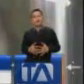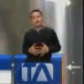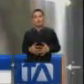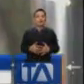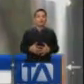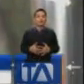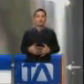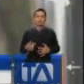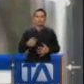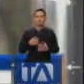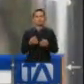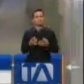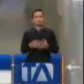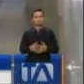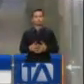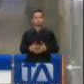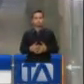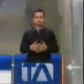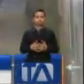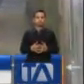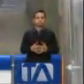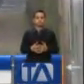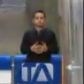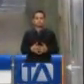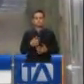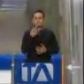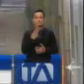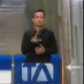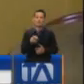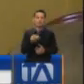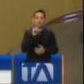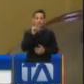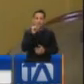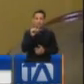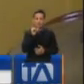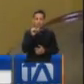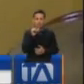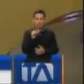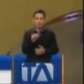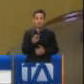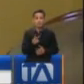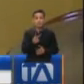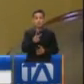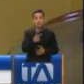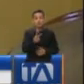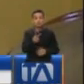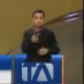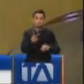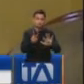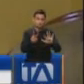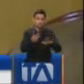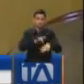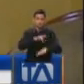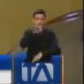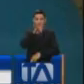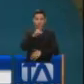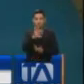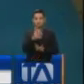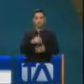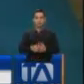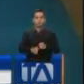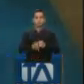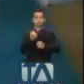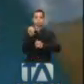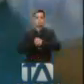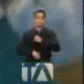yo estaba ya con dolores de parto, entonces me decían que no, que todavía me faltaba. Eran 2:05 de la mañana cuando nació mi bebé. Se